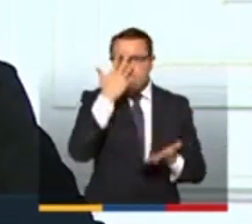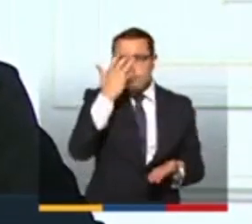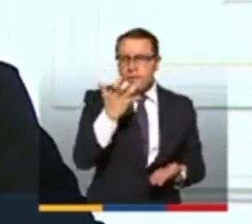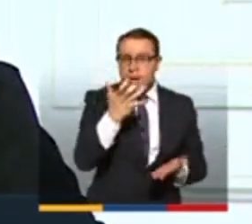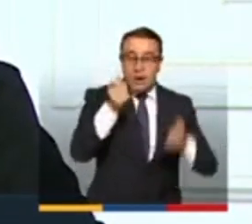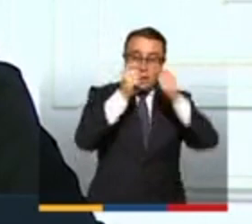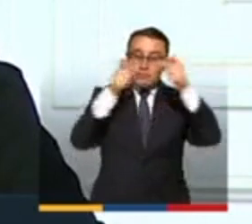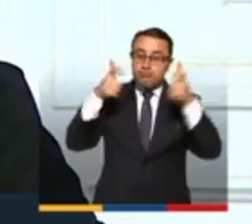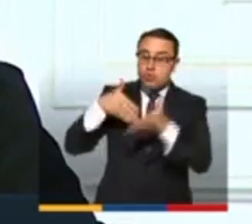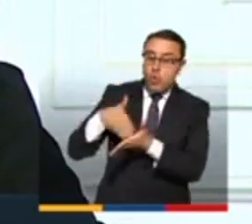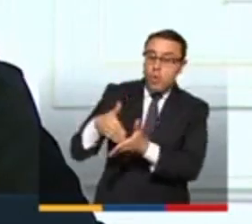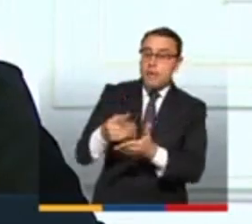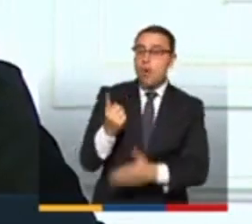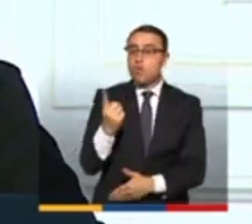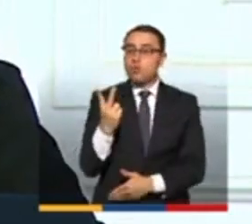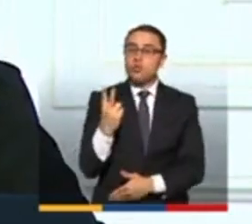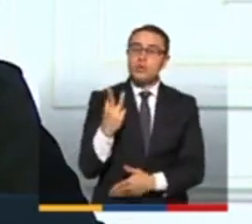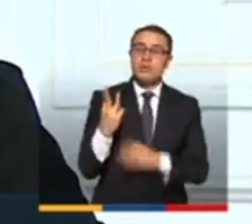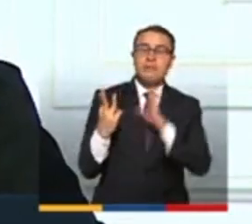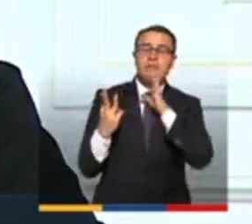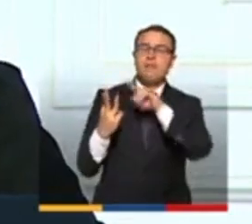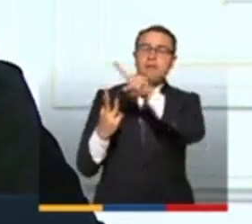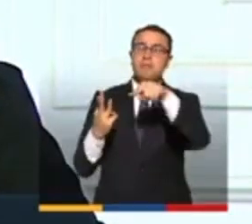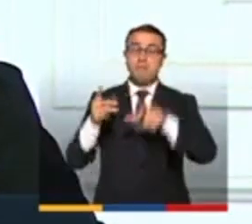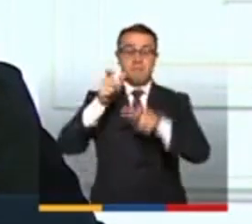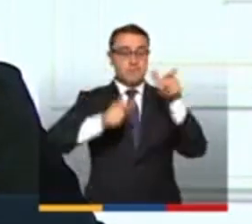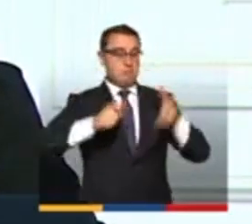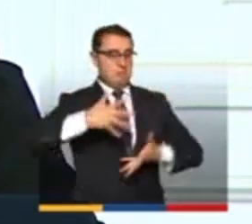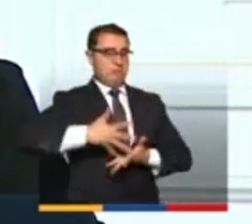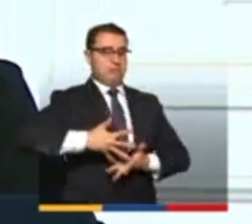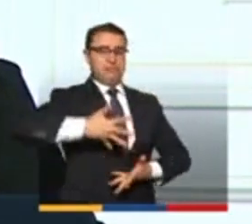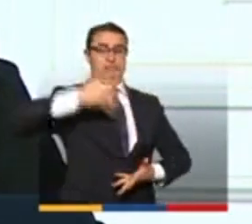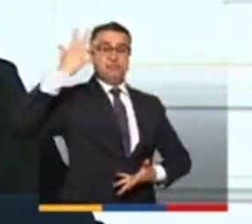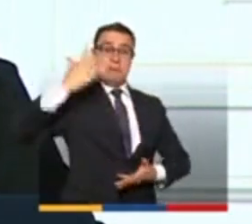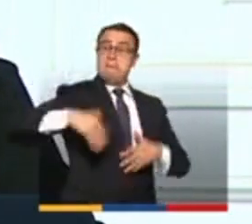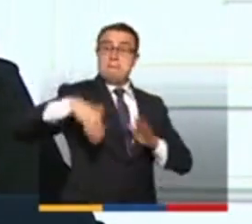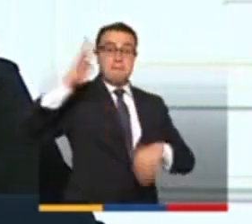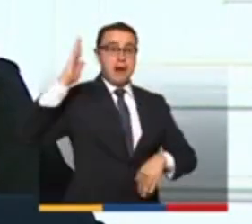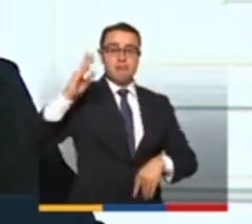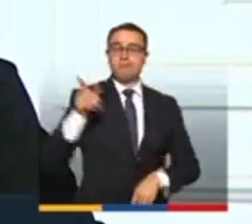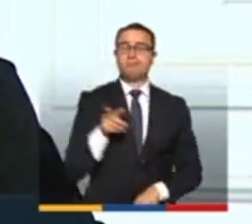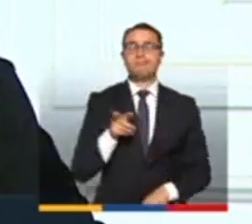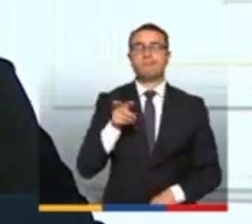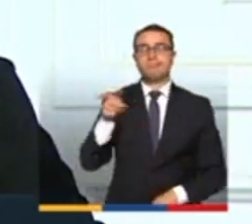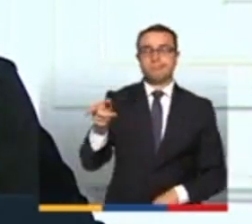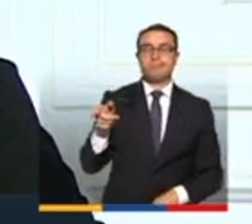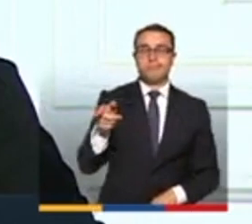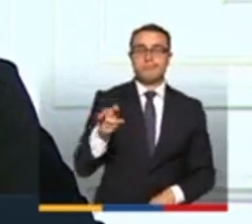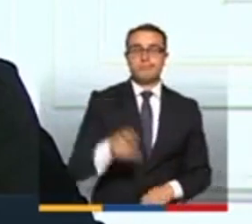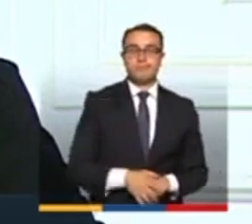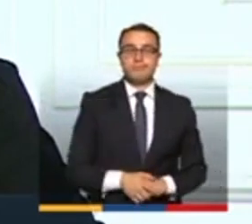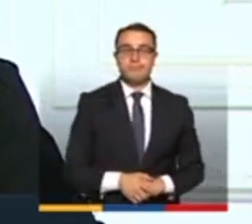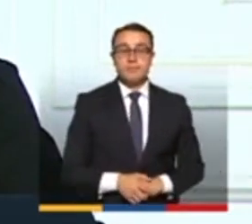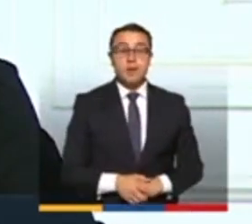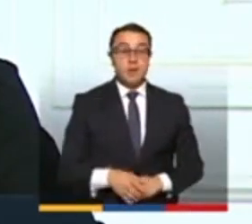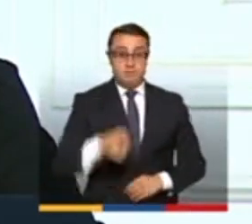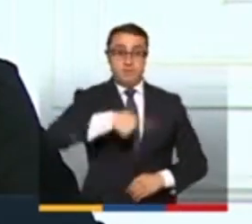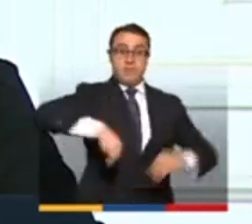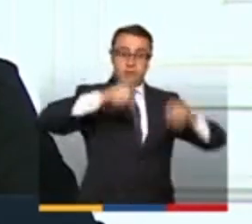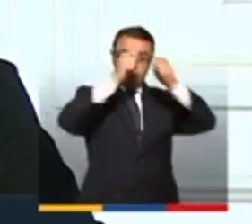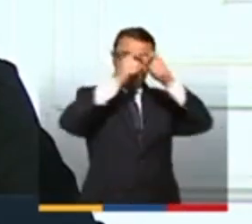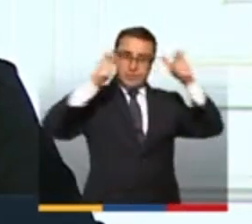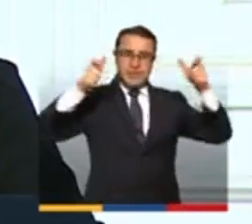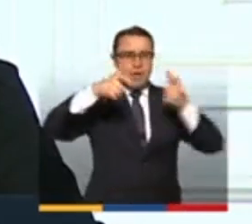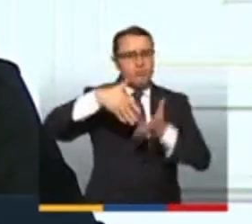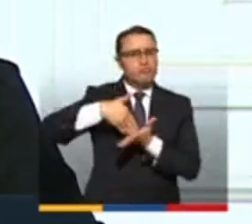dos o tres, los más ricos de este país. Han hecho de la compra estatal,